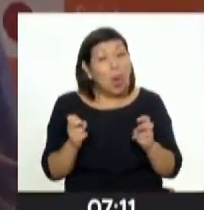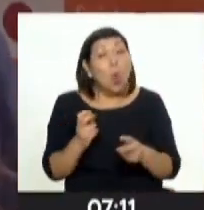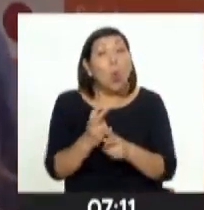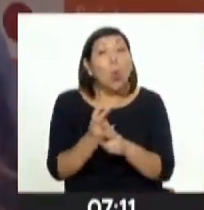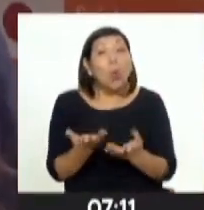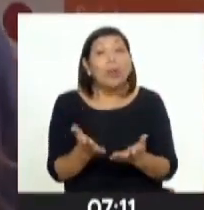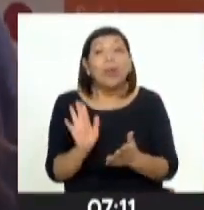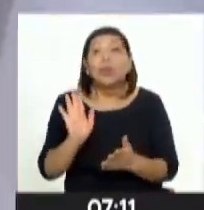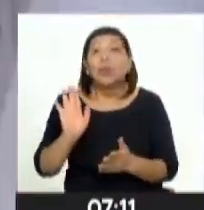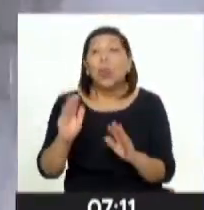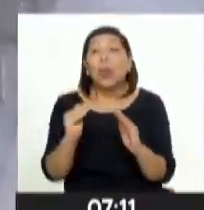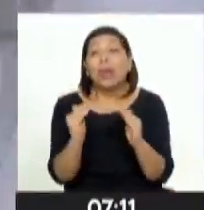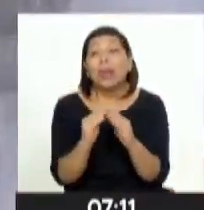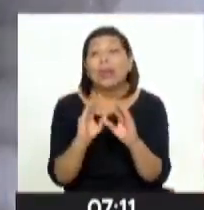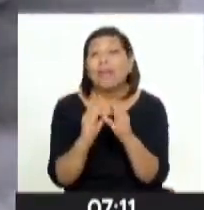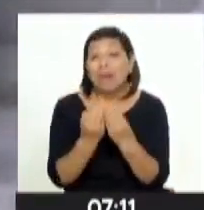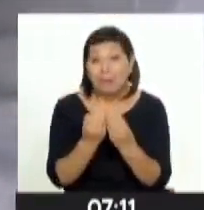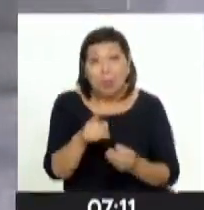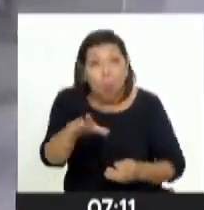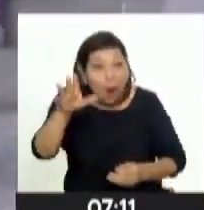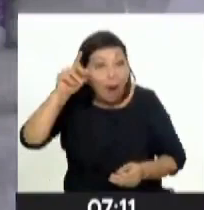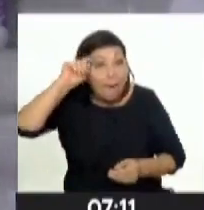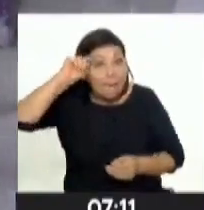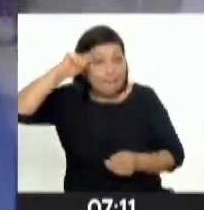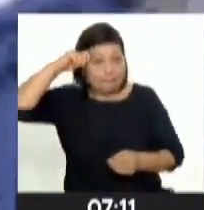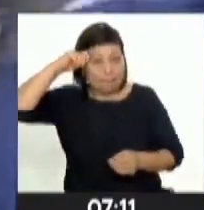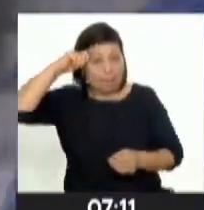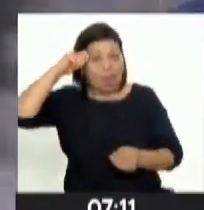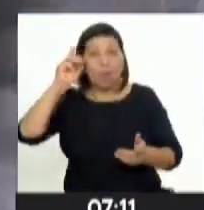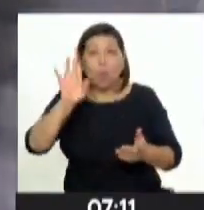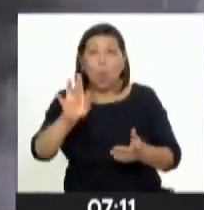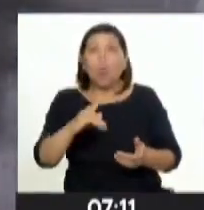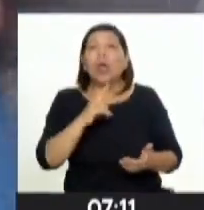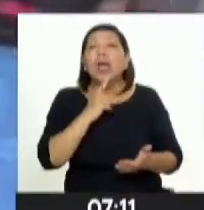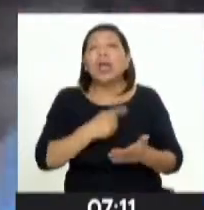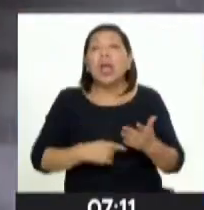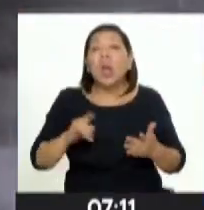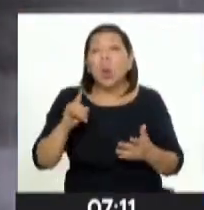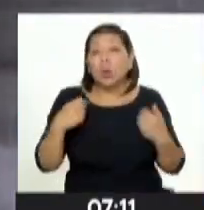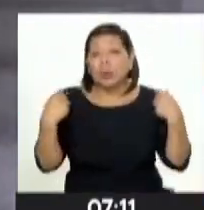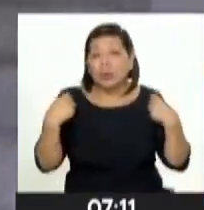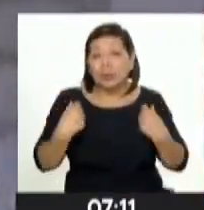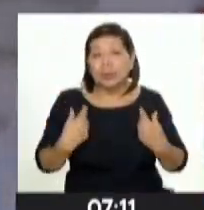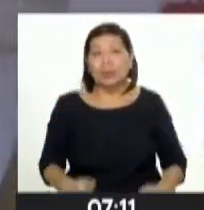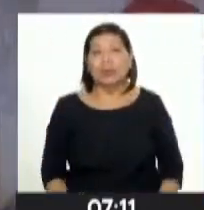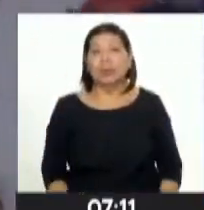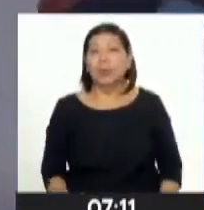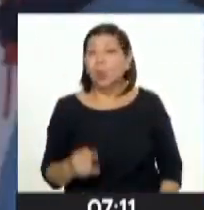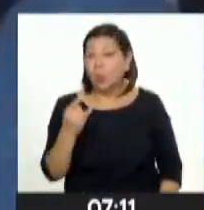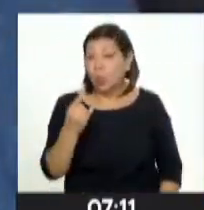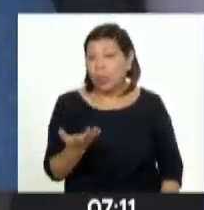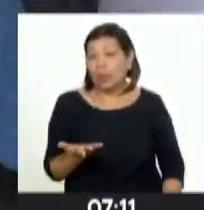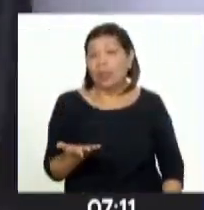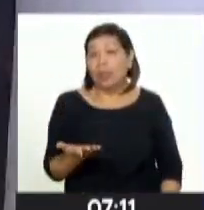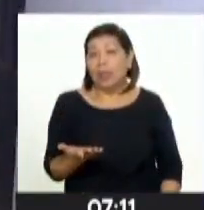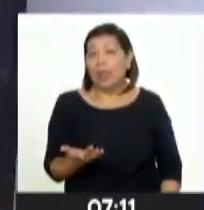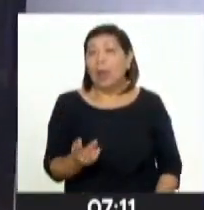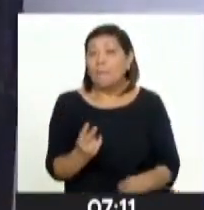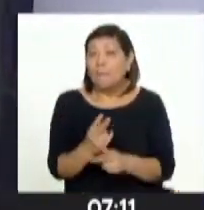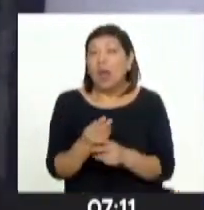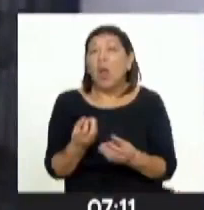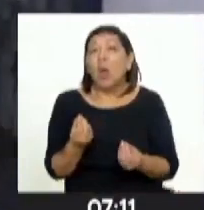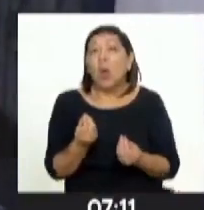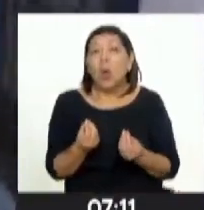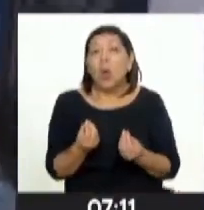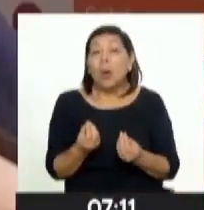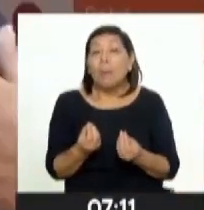simulacro familiar, para que ellos aprendan a implementar su mochila de emergencias, elaboren su plan familiar de emergencias, y los mediamos mediante